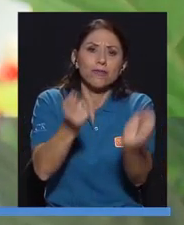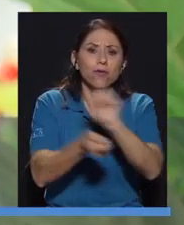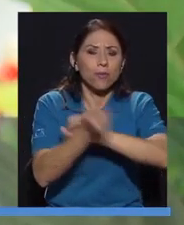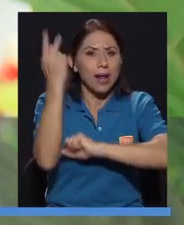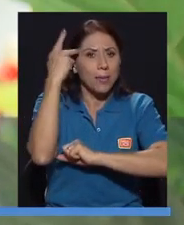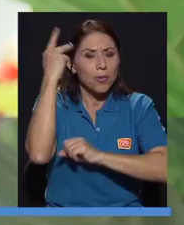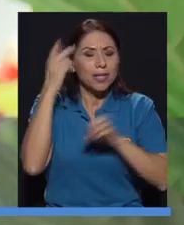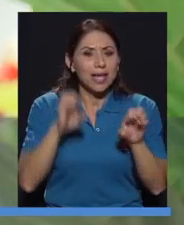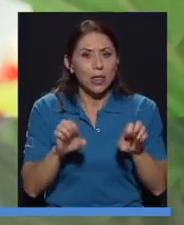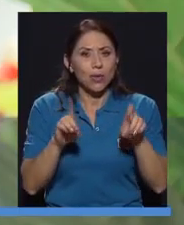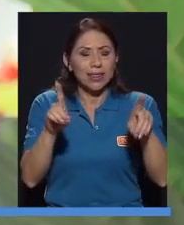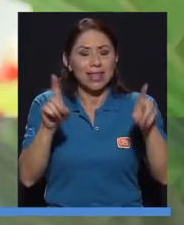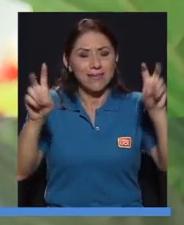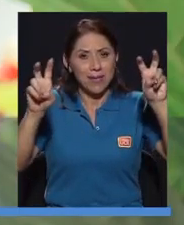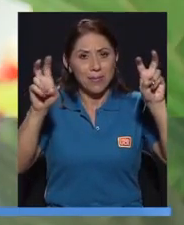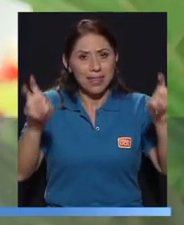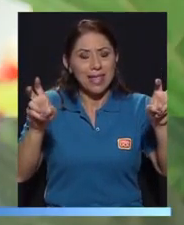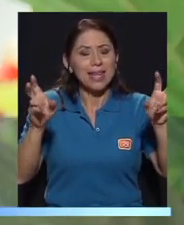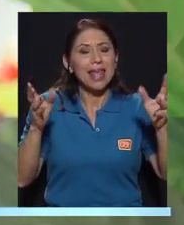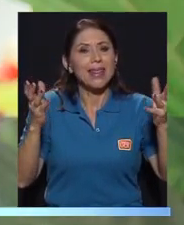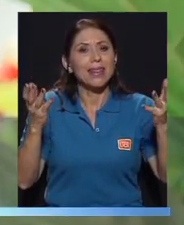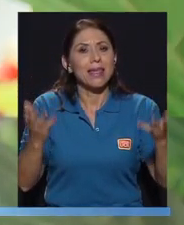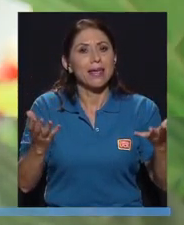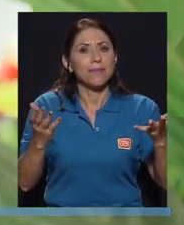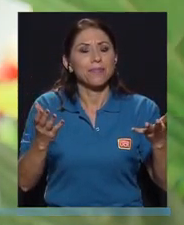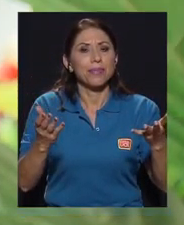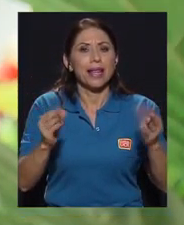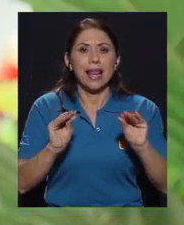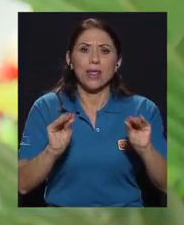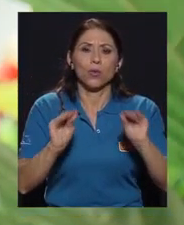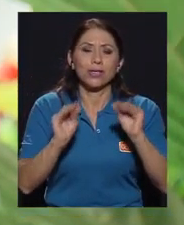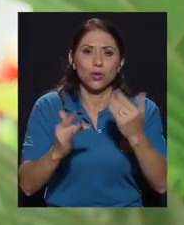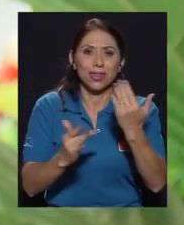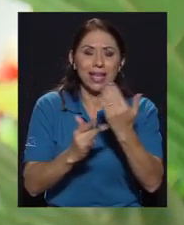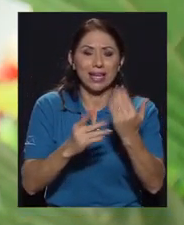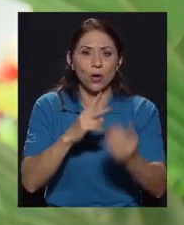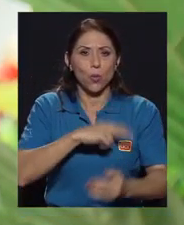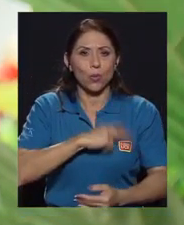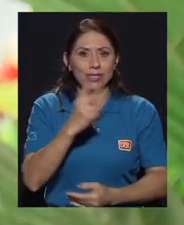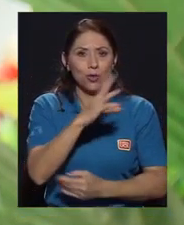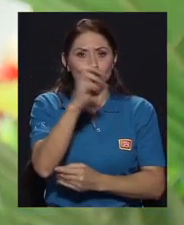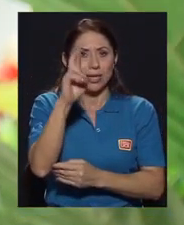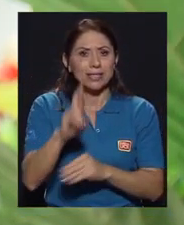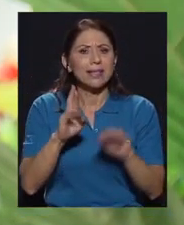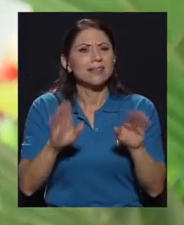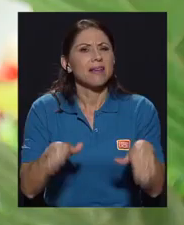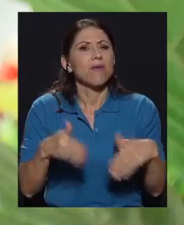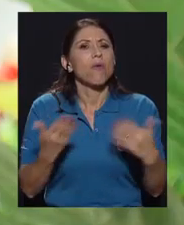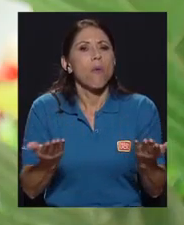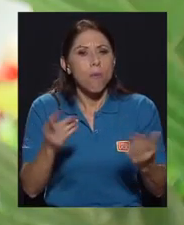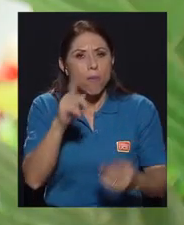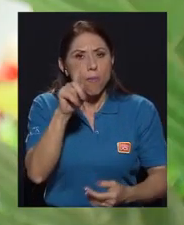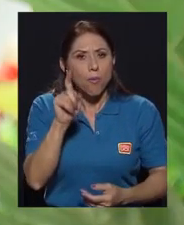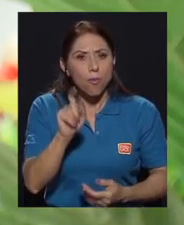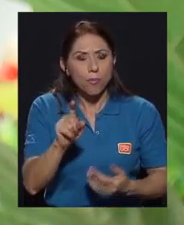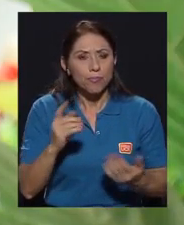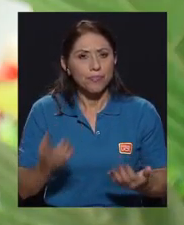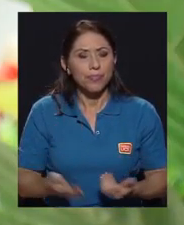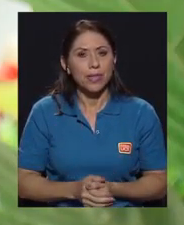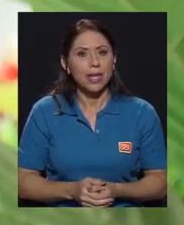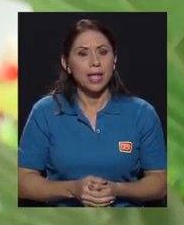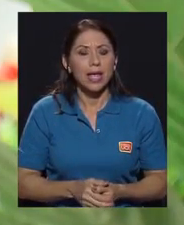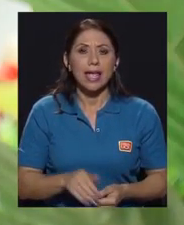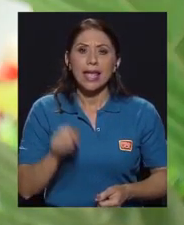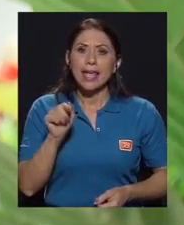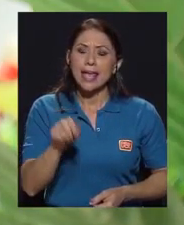la política educativa en materia de la educación técnico-vocacional costarricense. Y esto